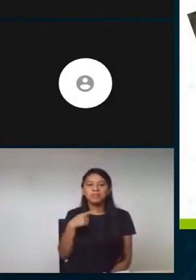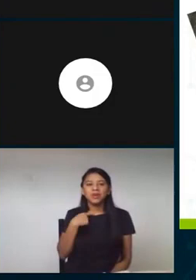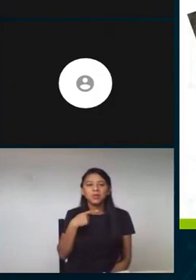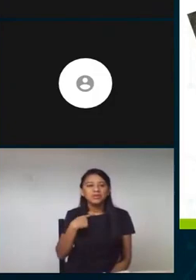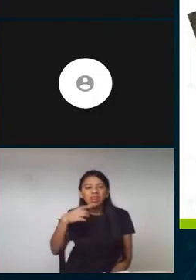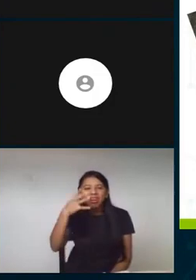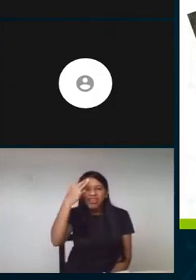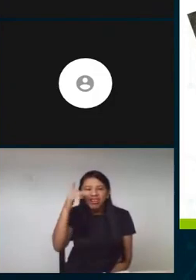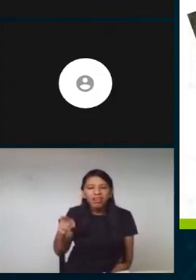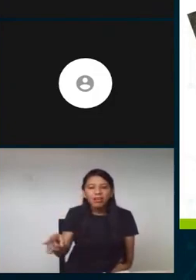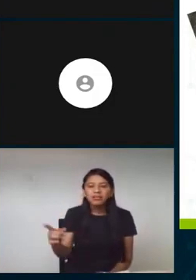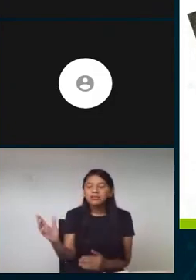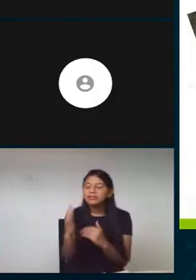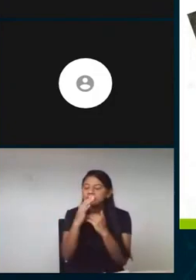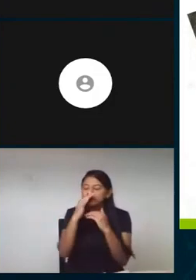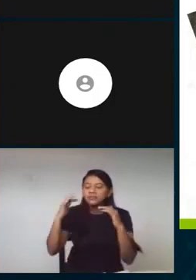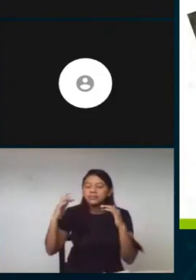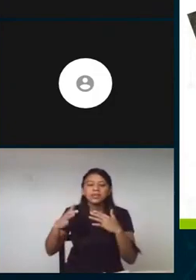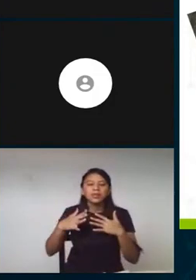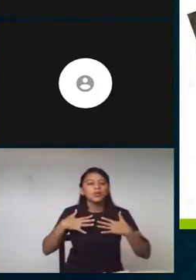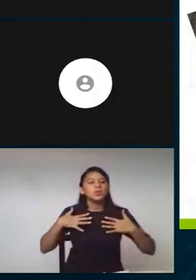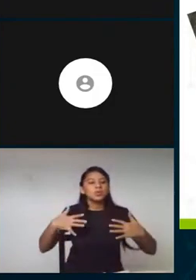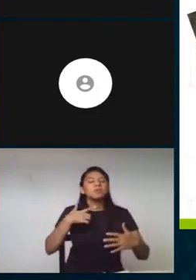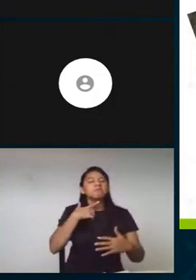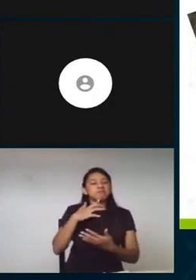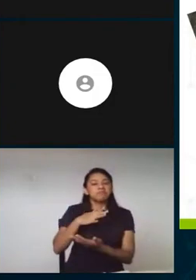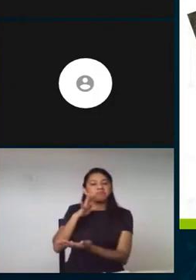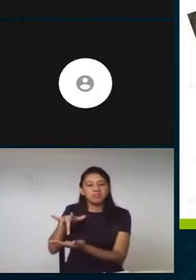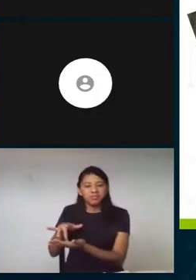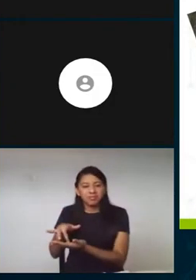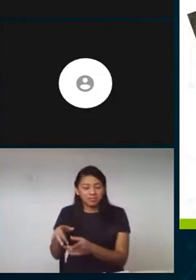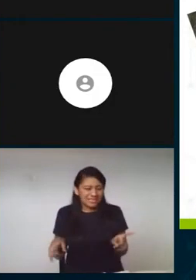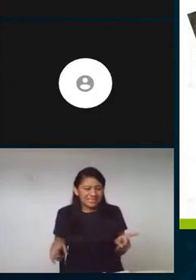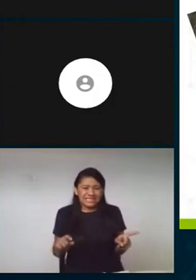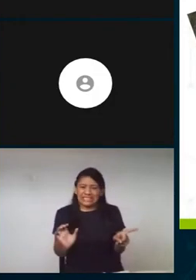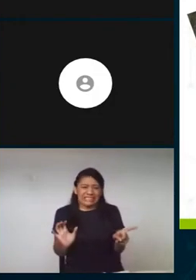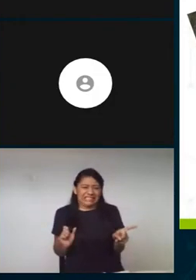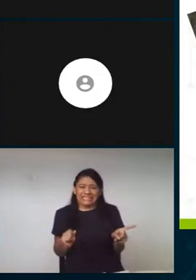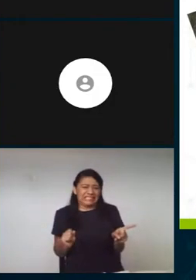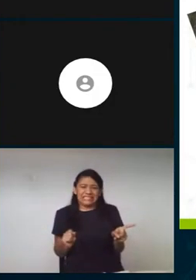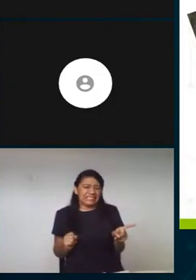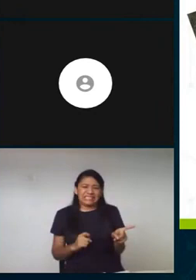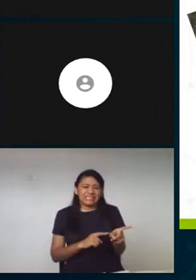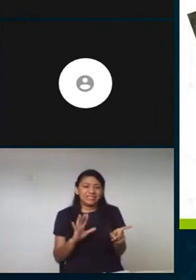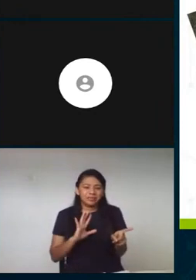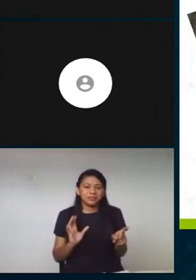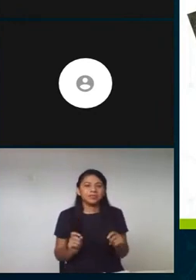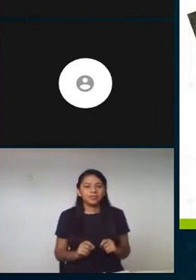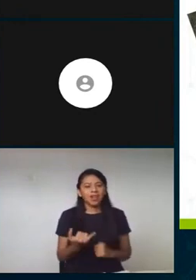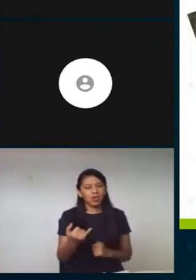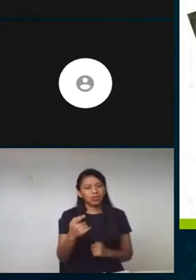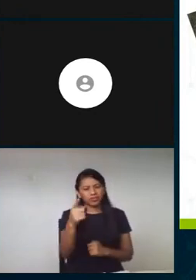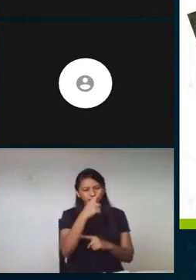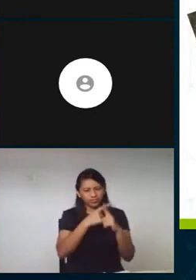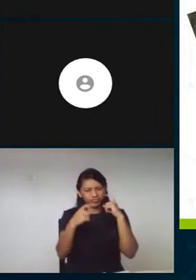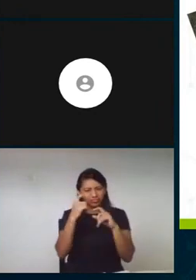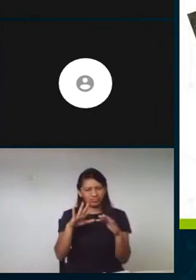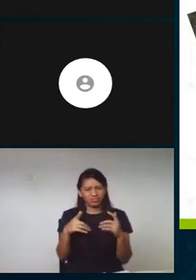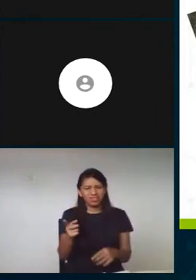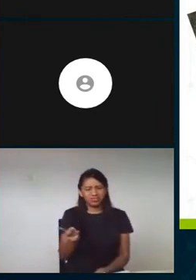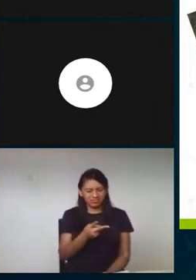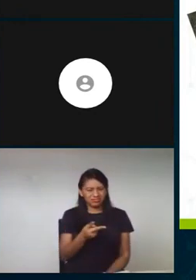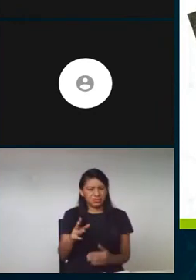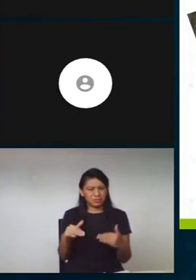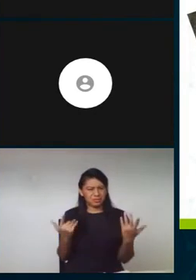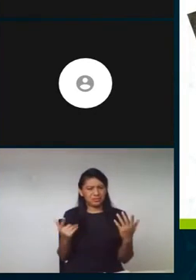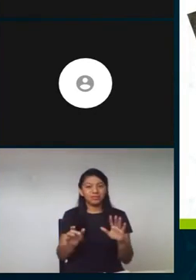respirar, ¿cierto? Bueno, quisiera que analizáramos esto y más adelante pues me